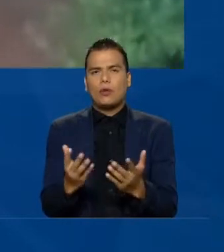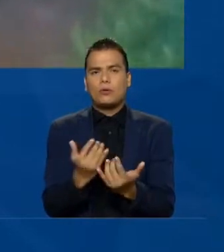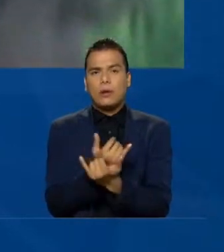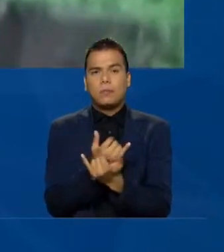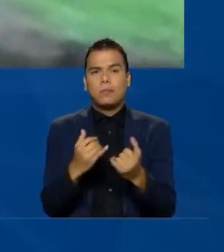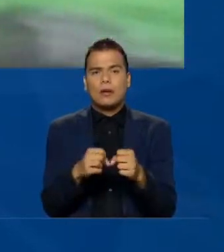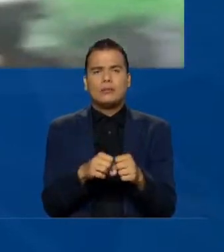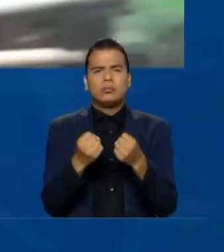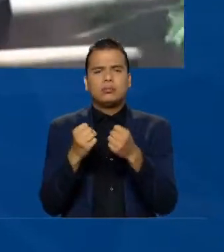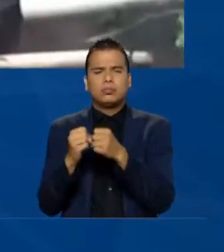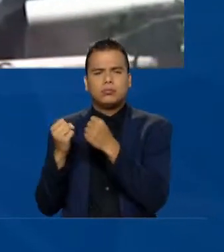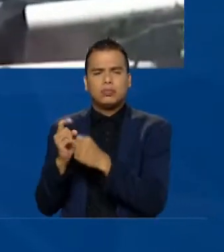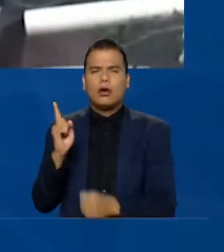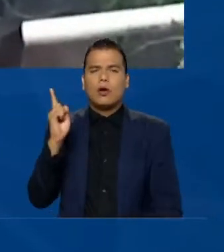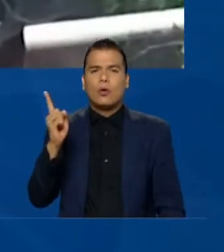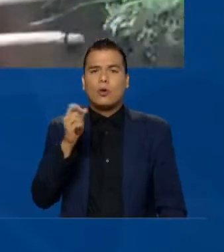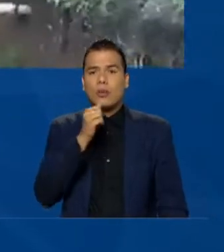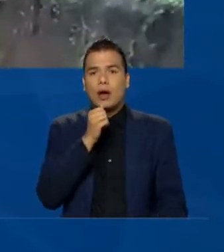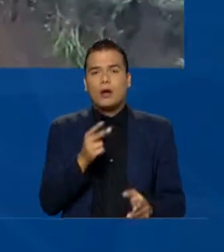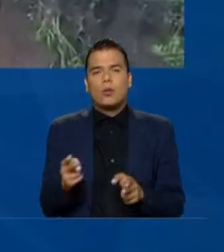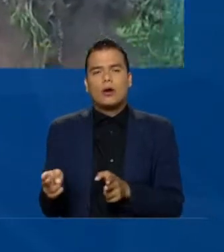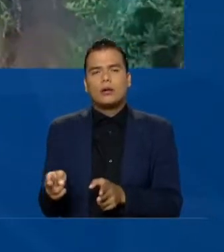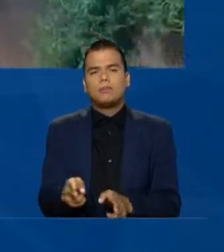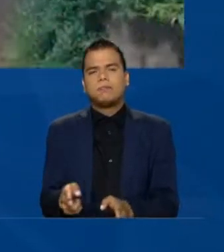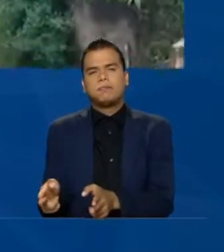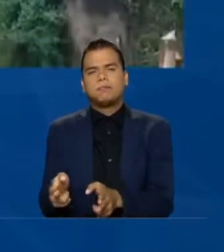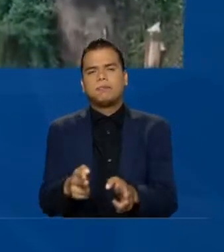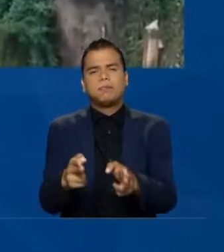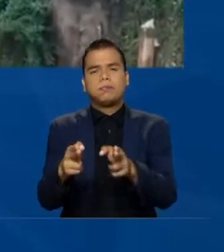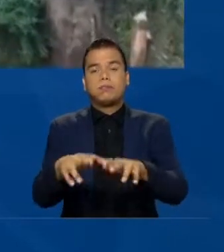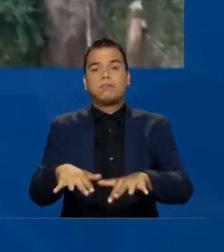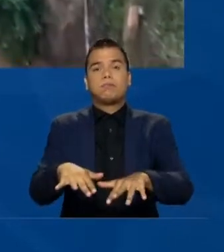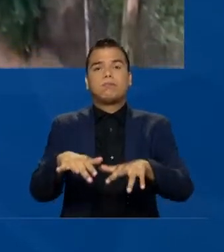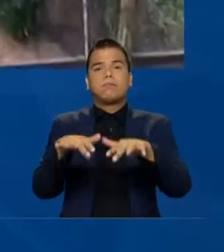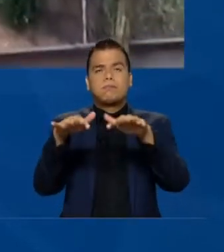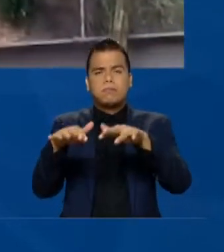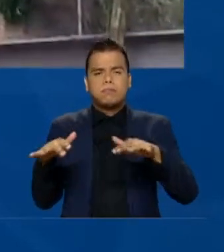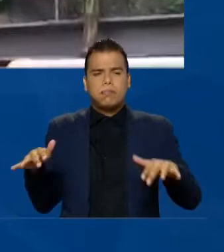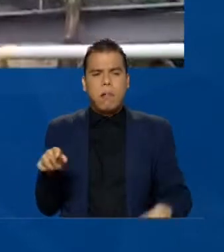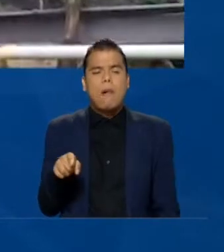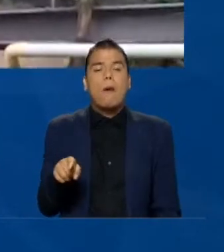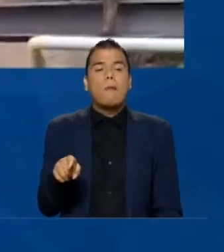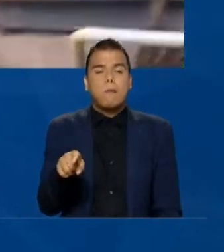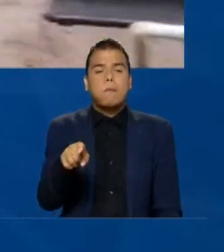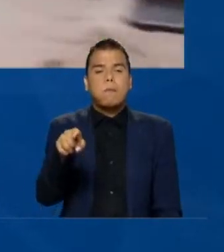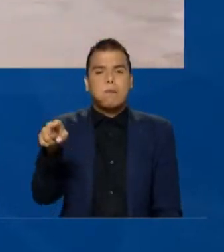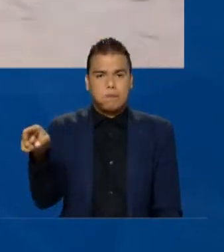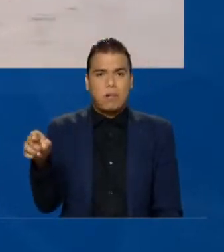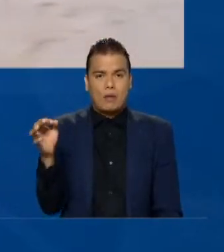rural debido a las inundaciones que allí se registran por cuenta del